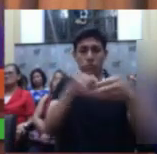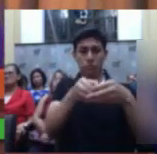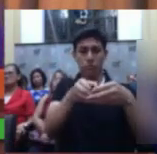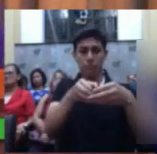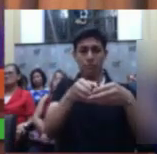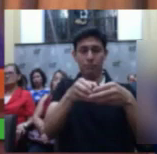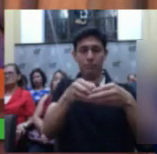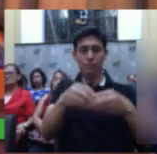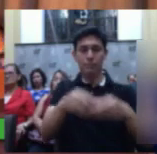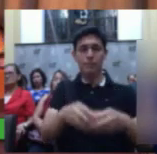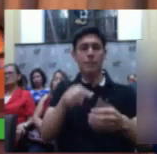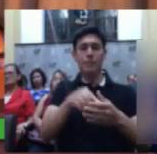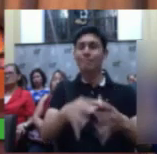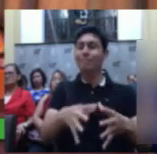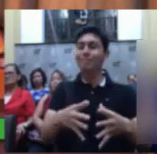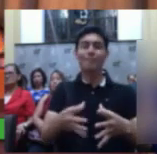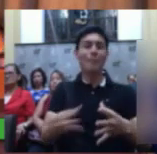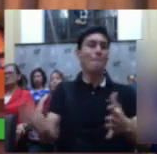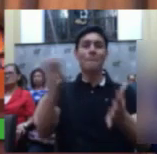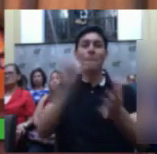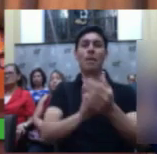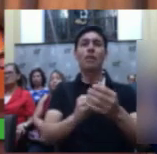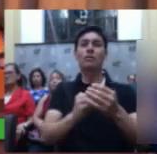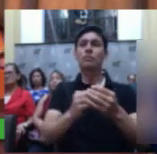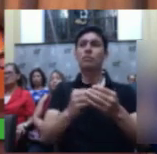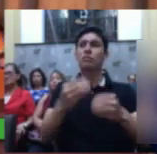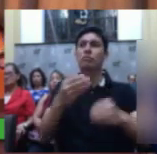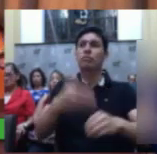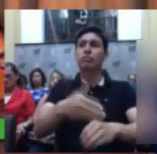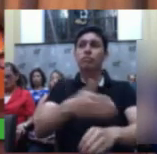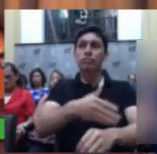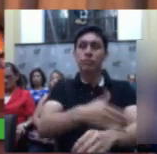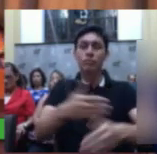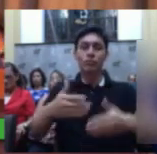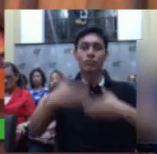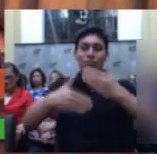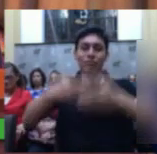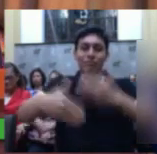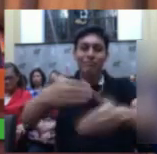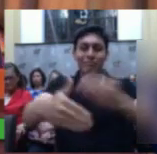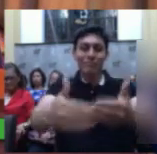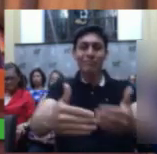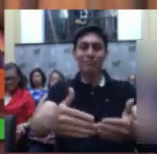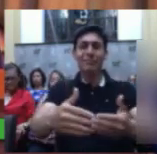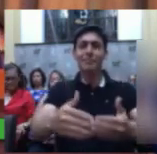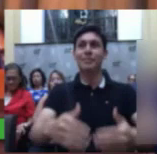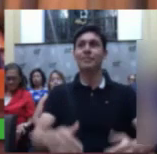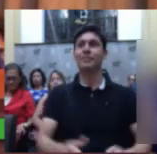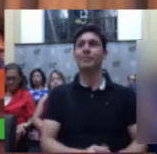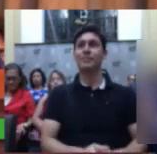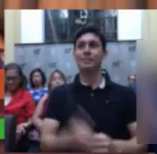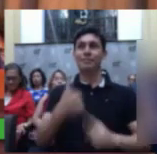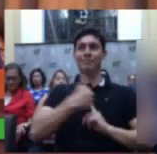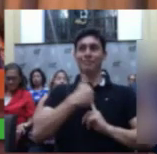es bastante más fruto de la generosidad del alcalde y los regidores que de mis propios méritos.